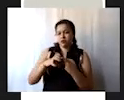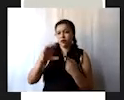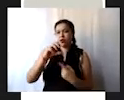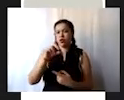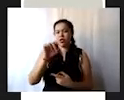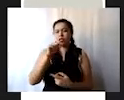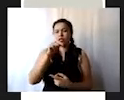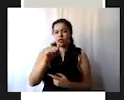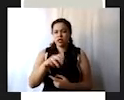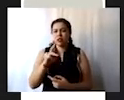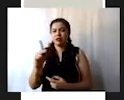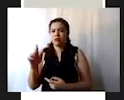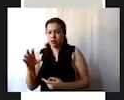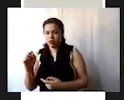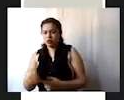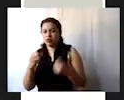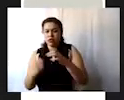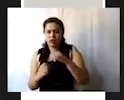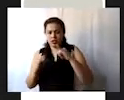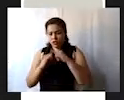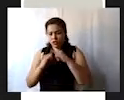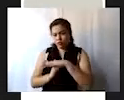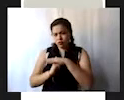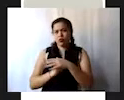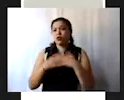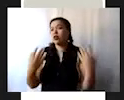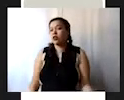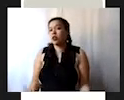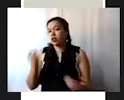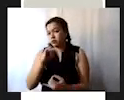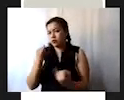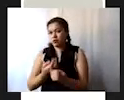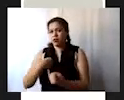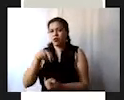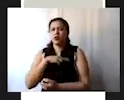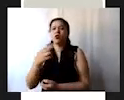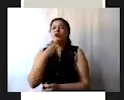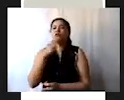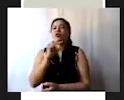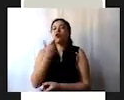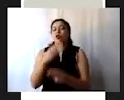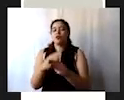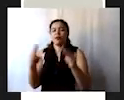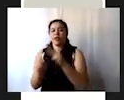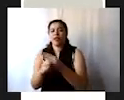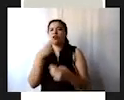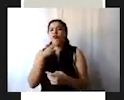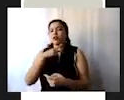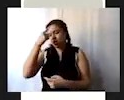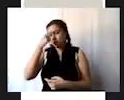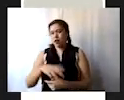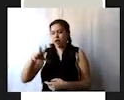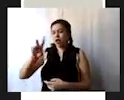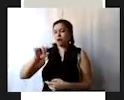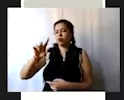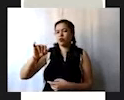Justicia e Instituciones Sólidas. Y bueno, también cómo hacemos uso de otras herramientas a través del